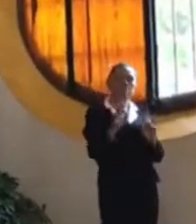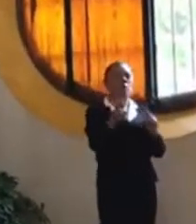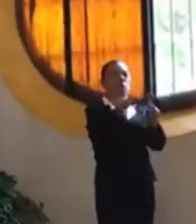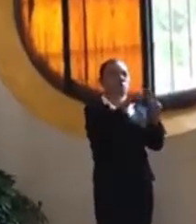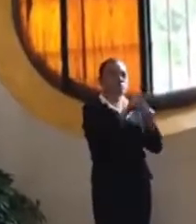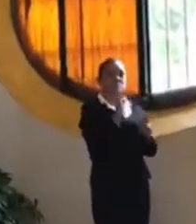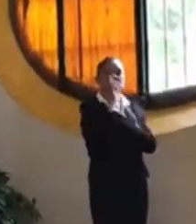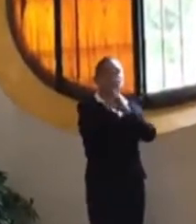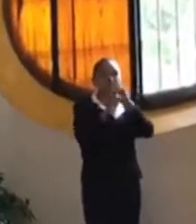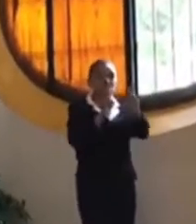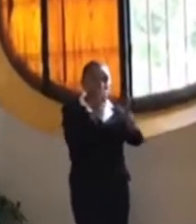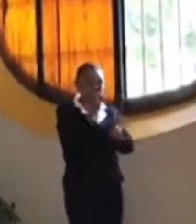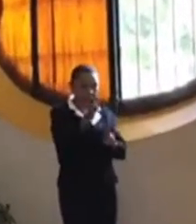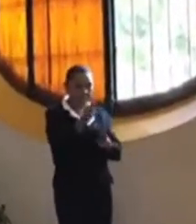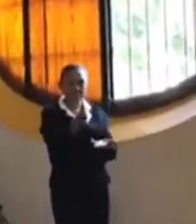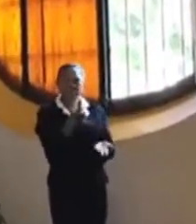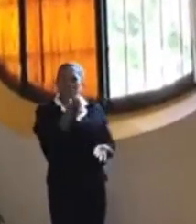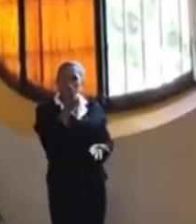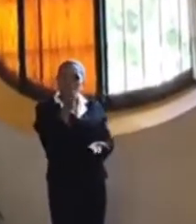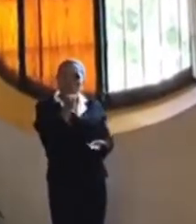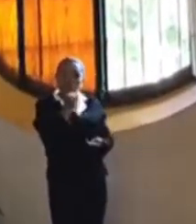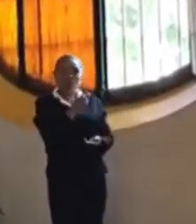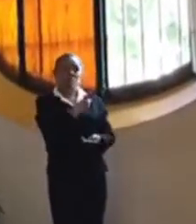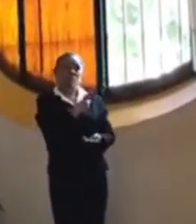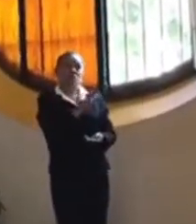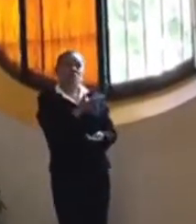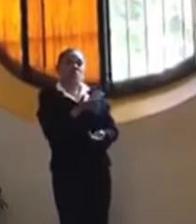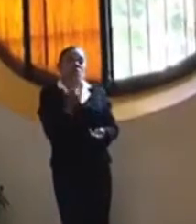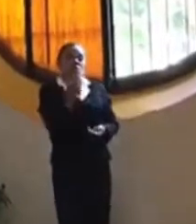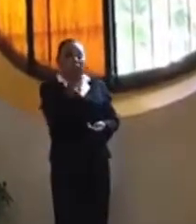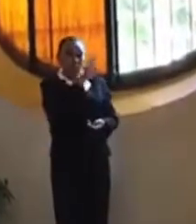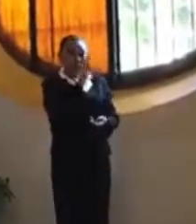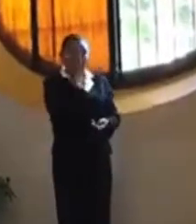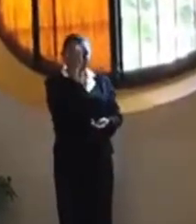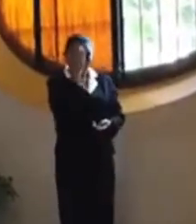resultados, y no puedo sino dejar de reconocer aquí